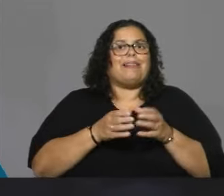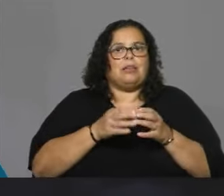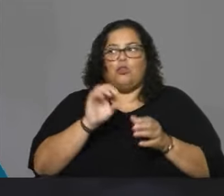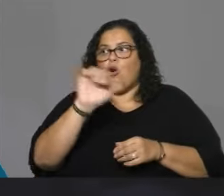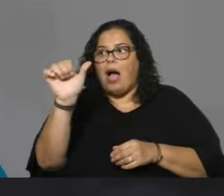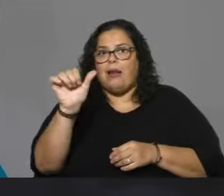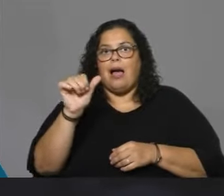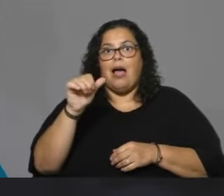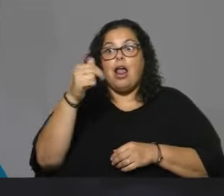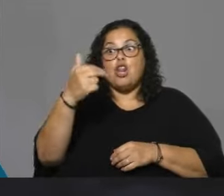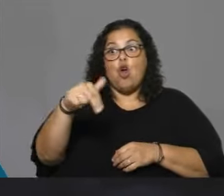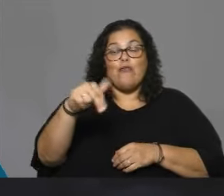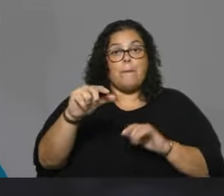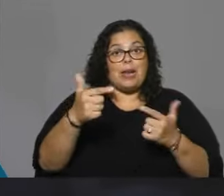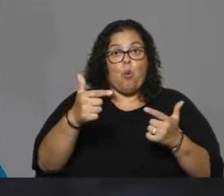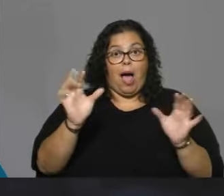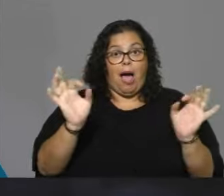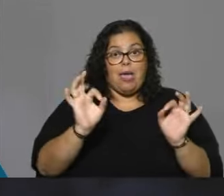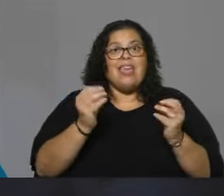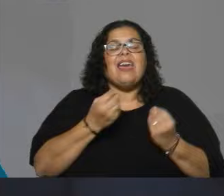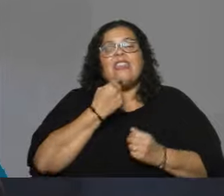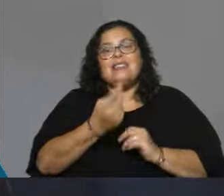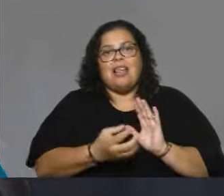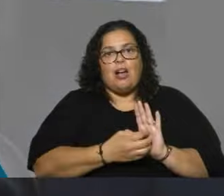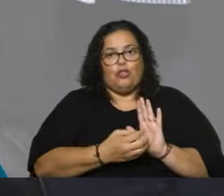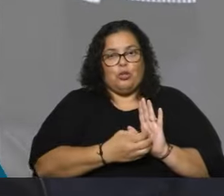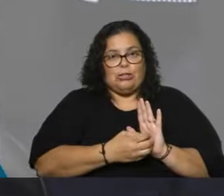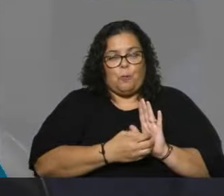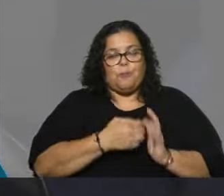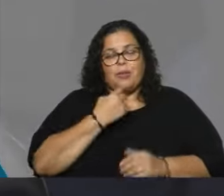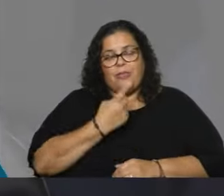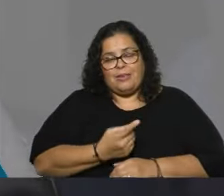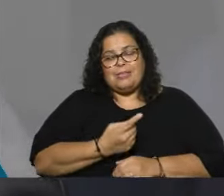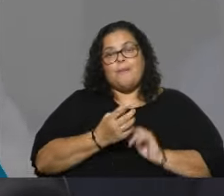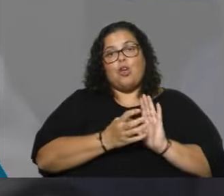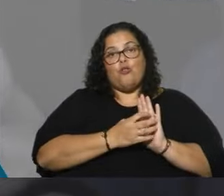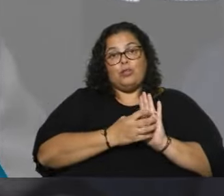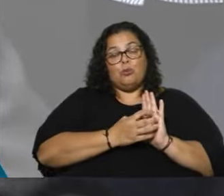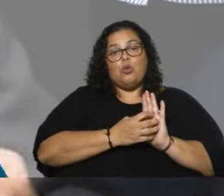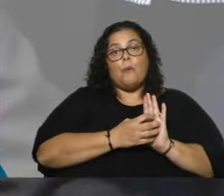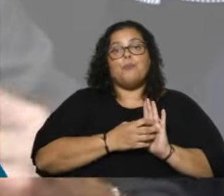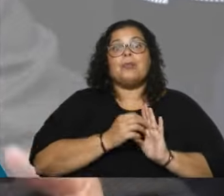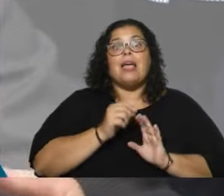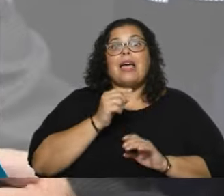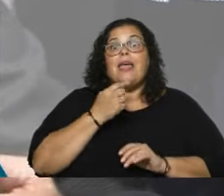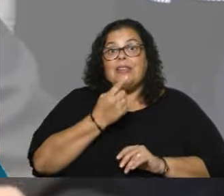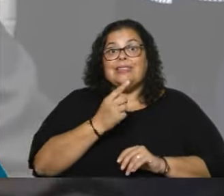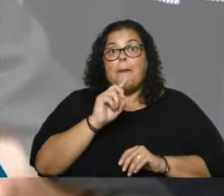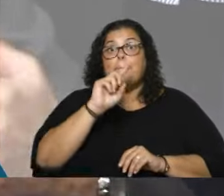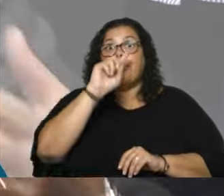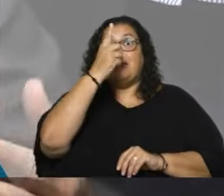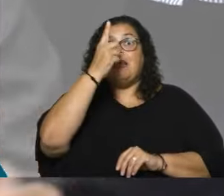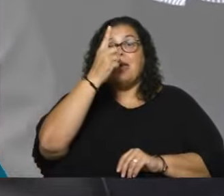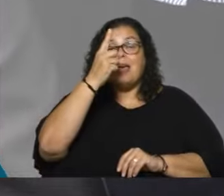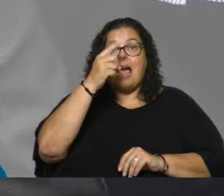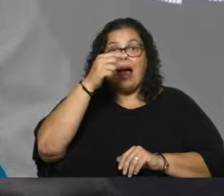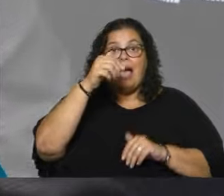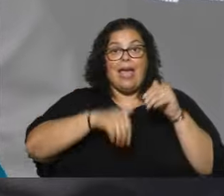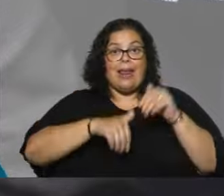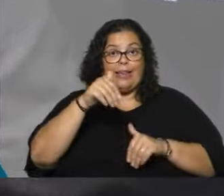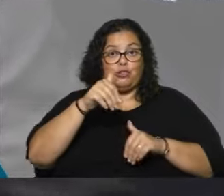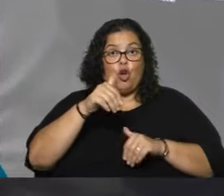sería necesario una segunda vuelta. La Constitución de la República habla de las de la primera elección, la elección subsiguiente.